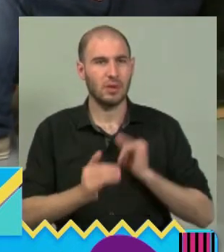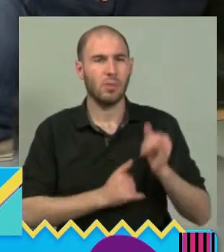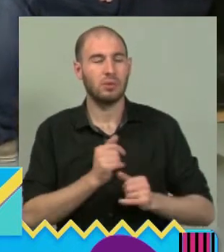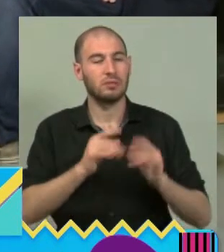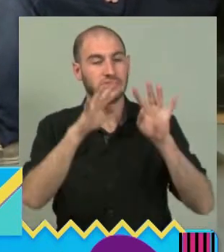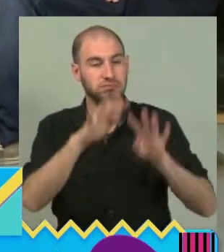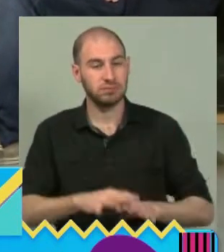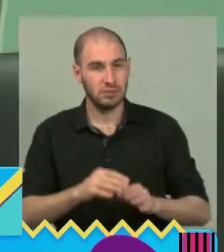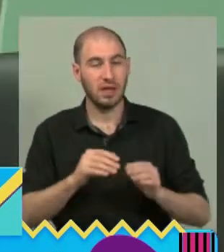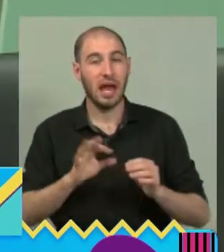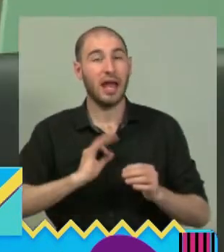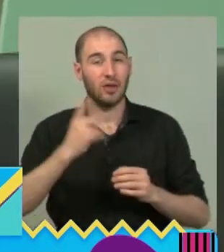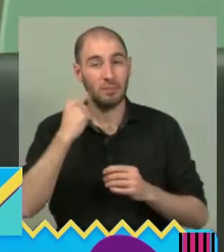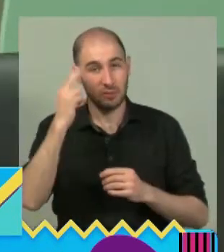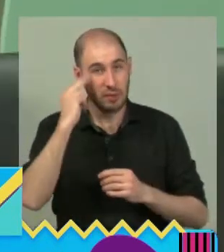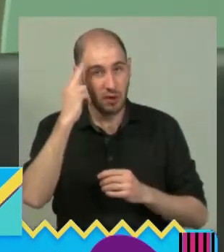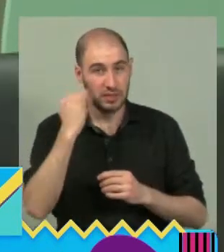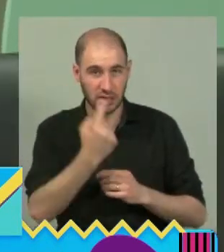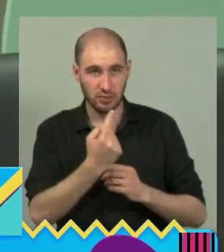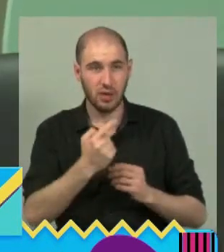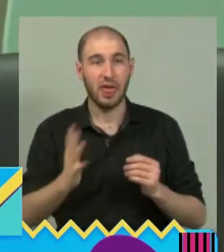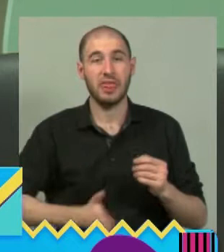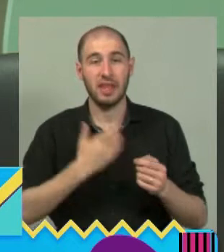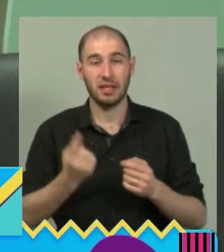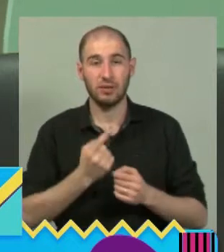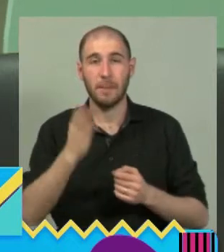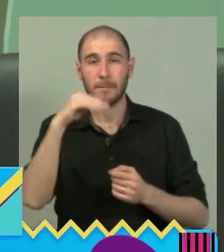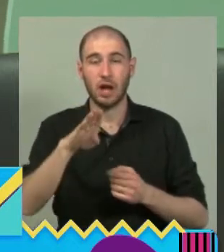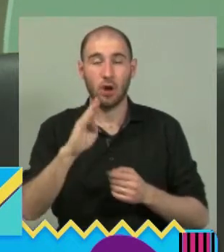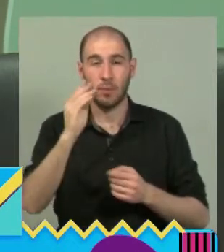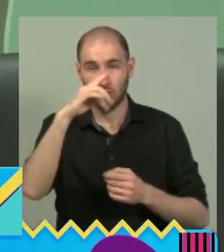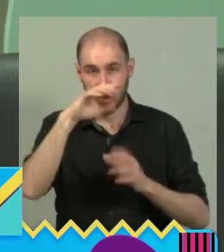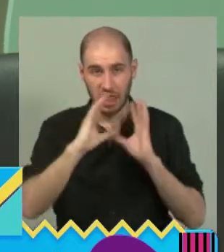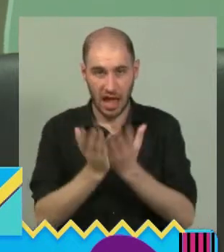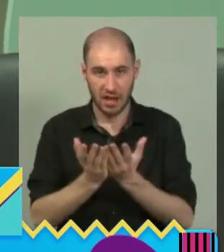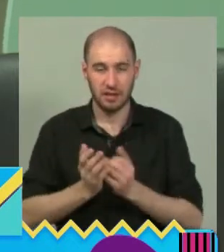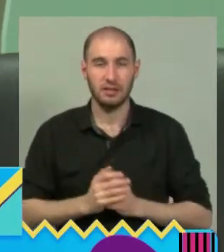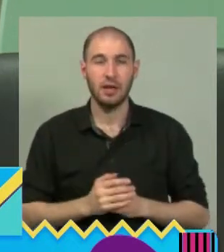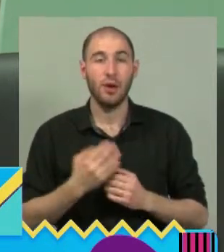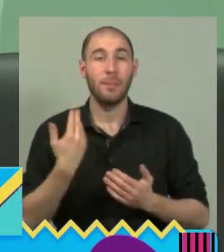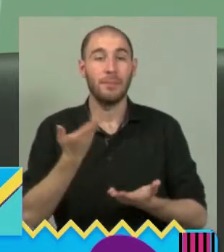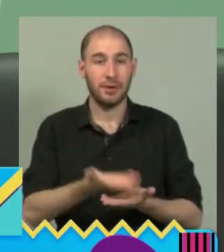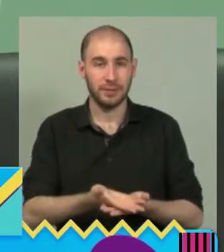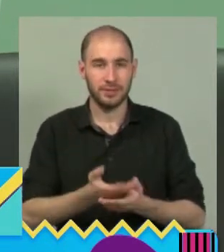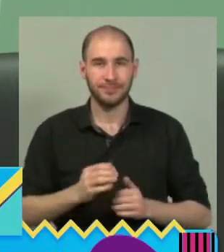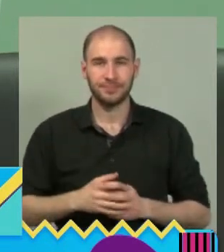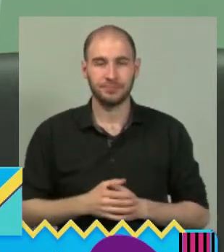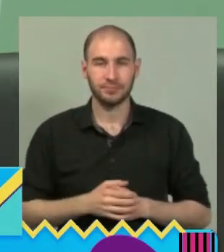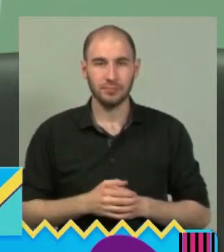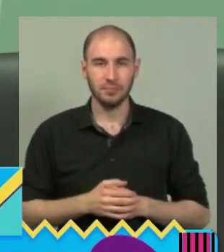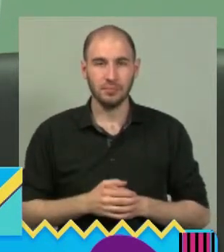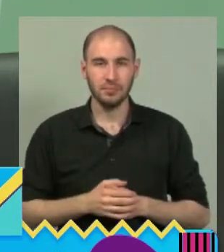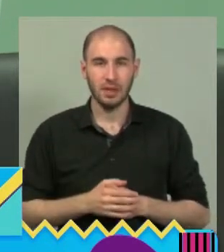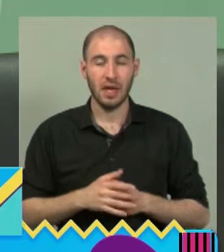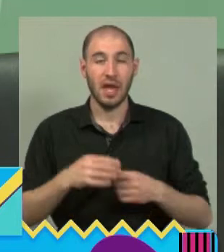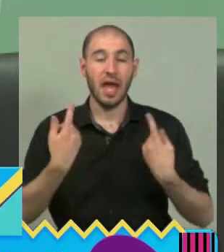memorándum que salió en el año 1991 de un directivo del Banco Mundial, en donde proponía que